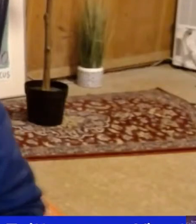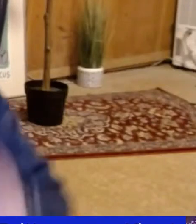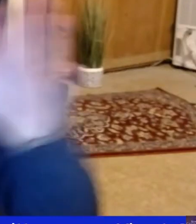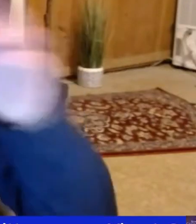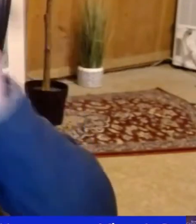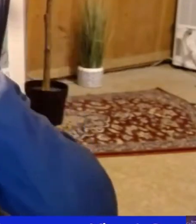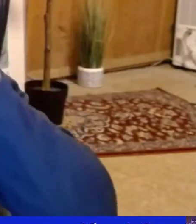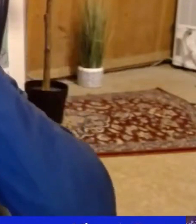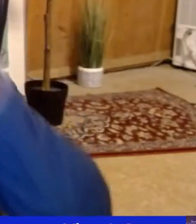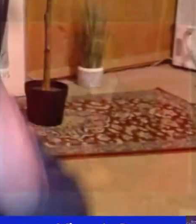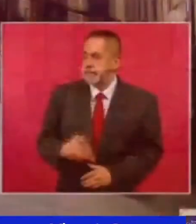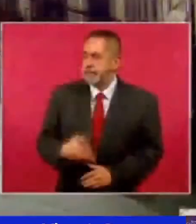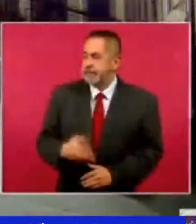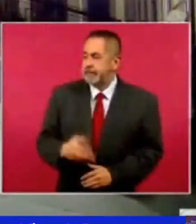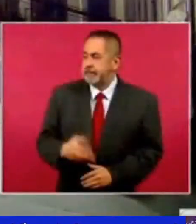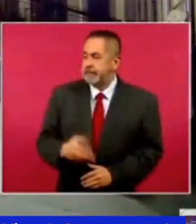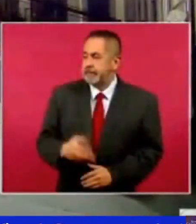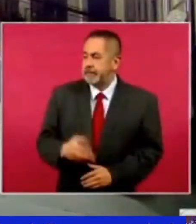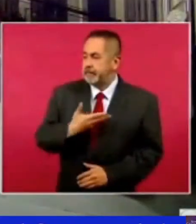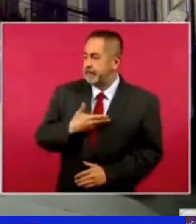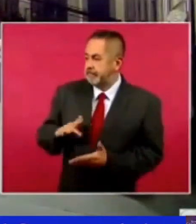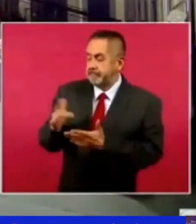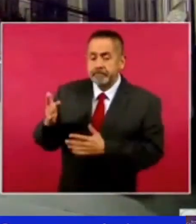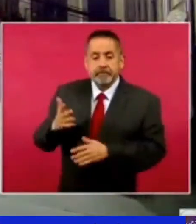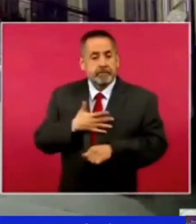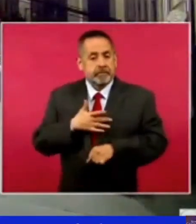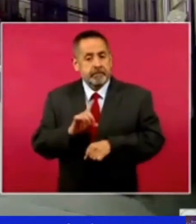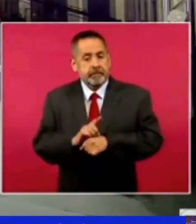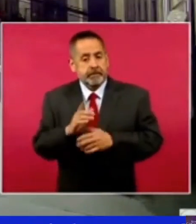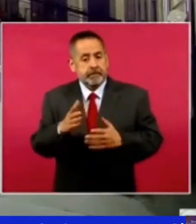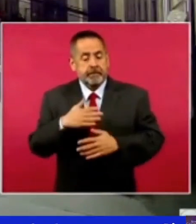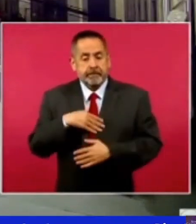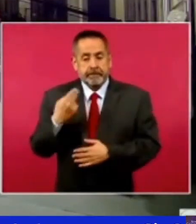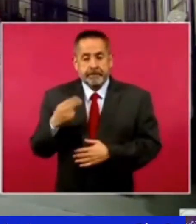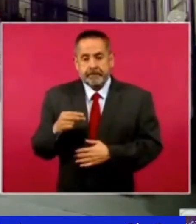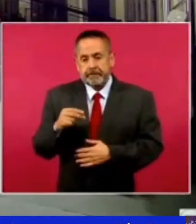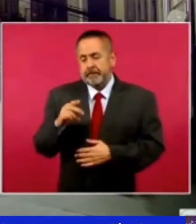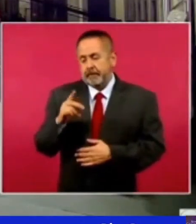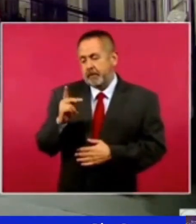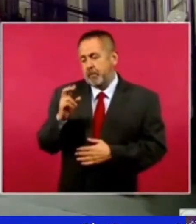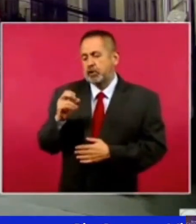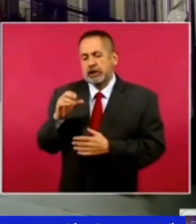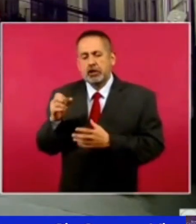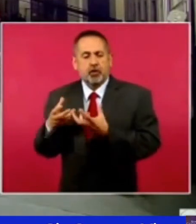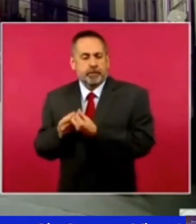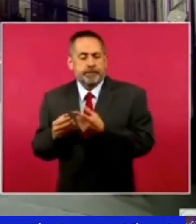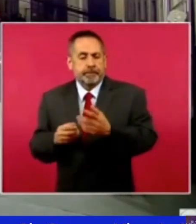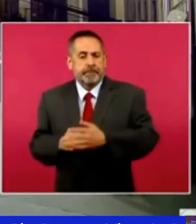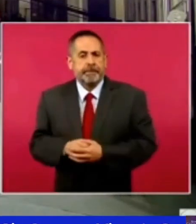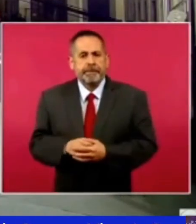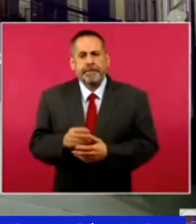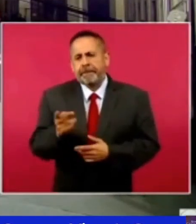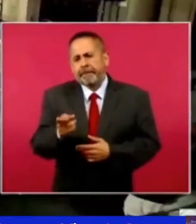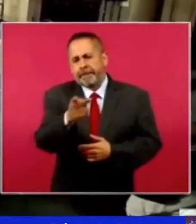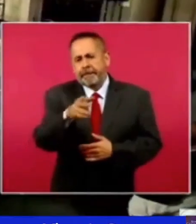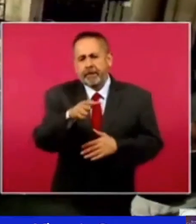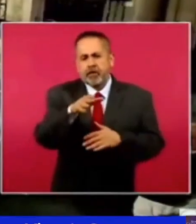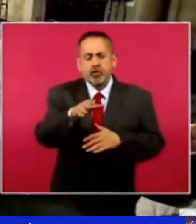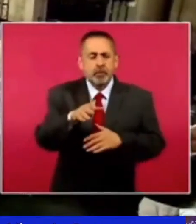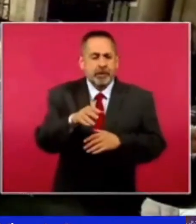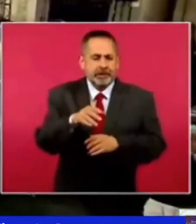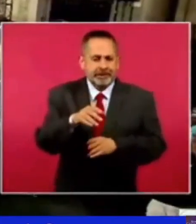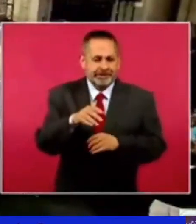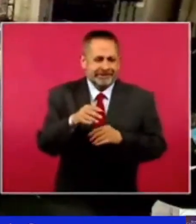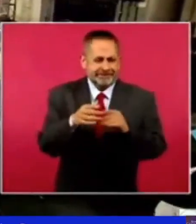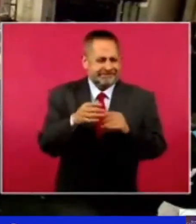López Obrador. Adelante, don David. Dalila Escobar, de Proceso. Primero preguntarle sobre toda esta situación que se dio en torno a la aclaración que se